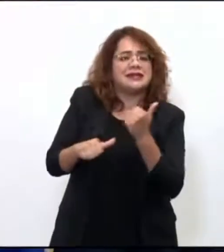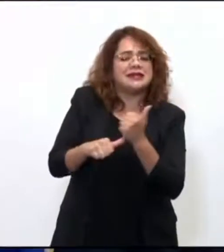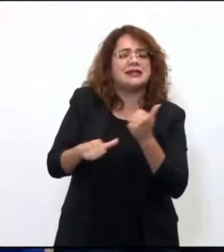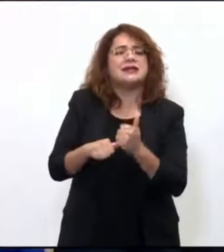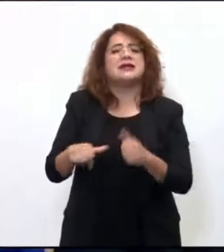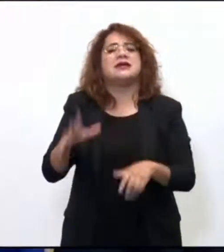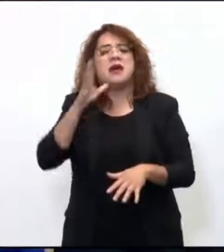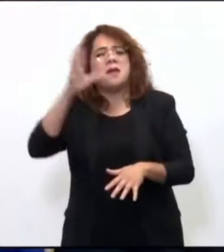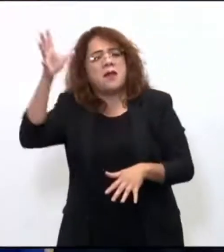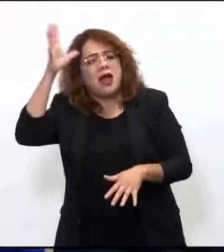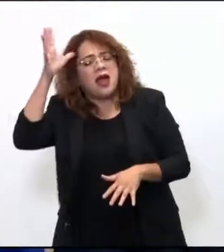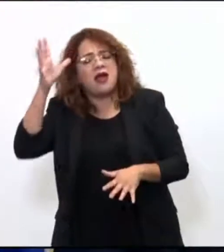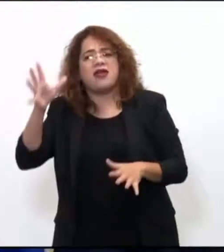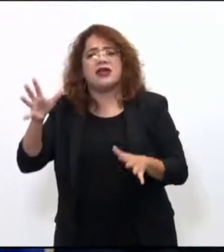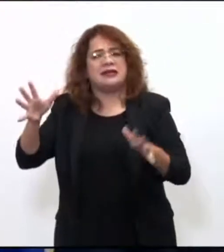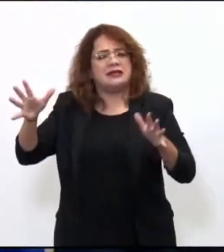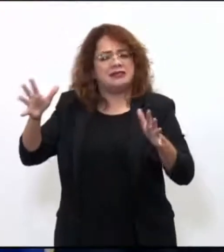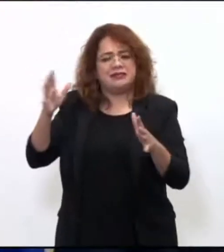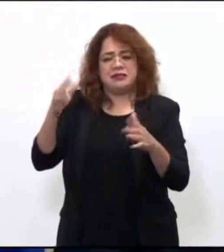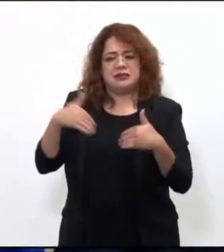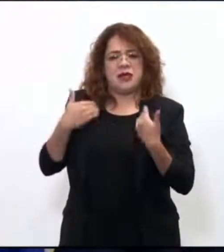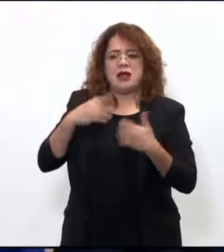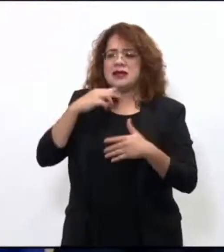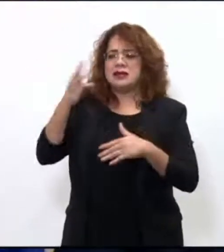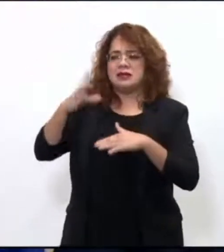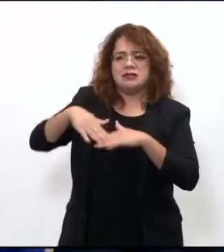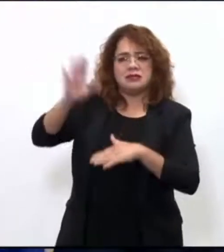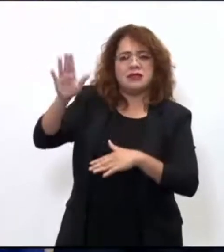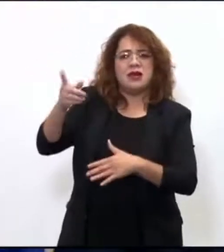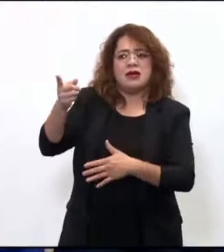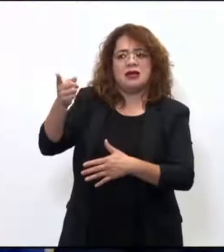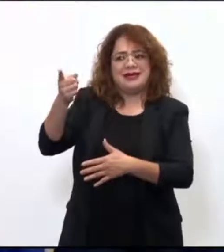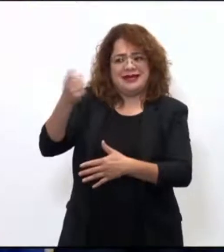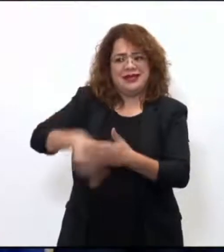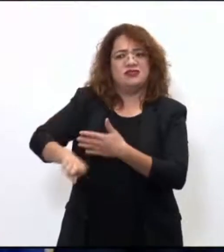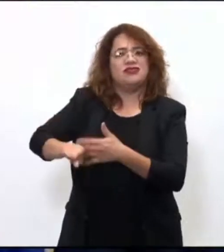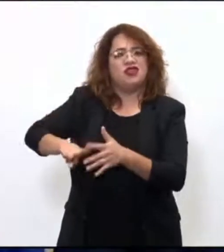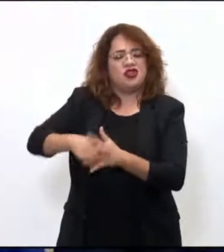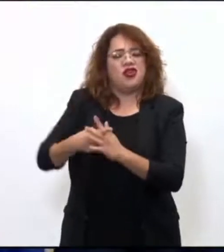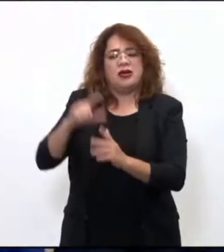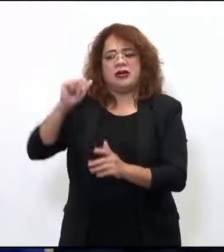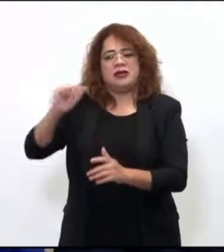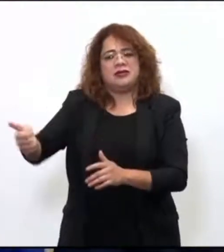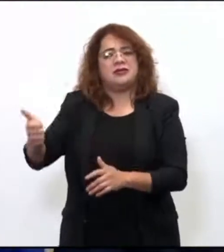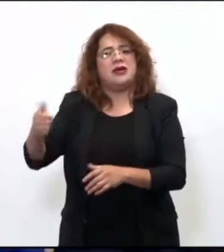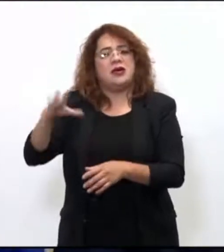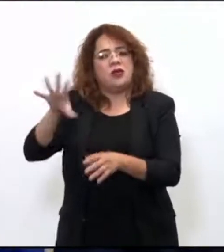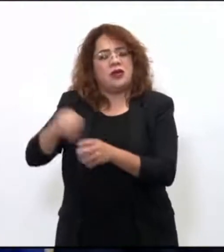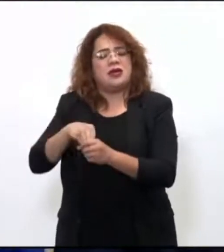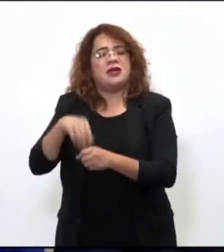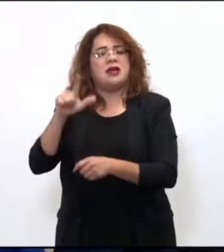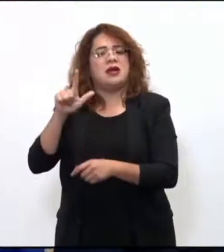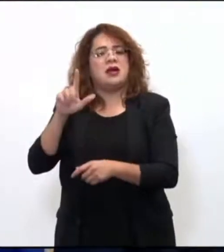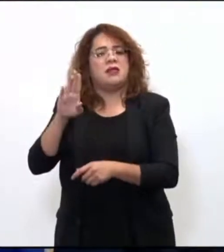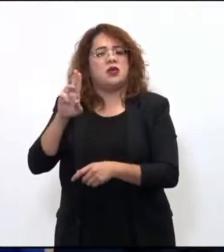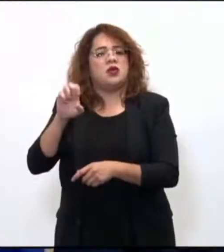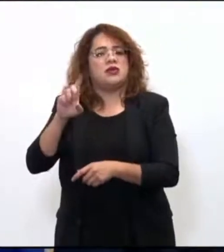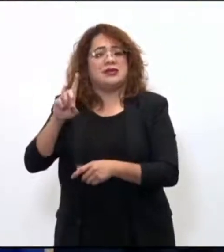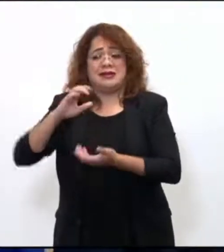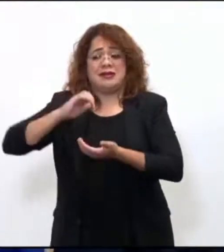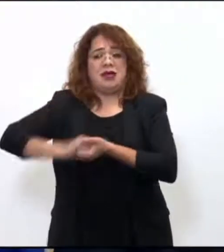la próxima semana. Estas son clínicas solo para personas asociadas con las